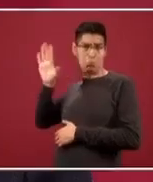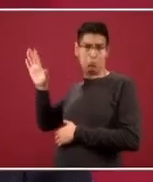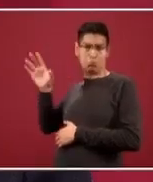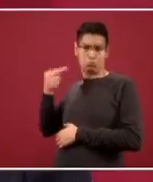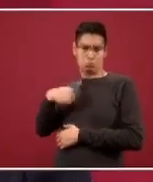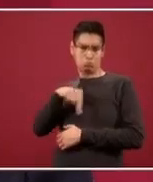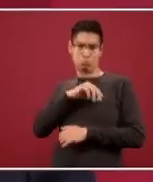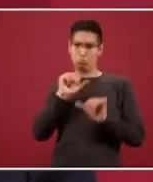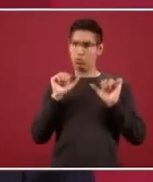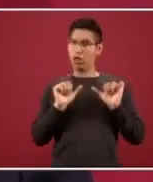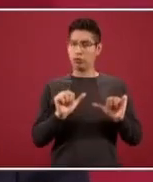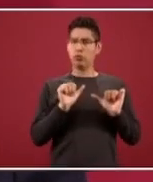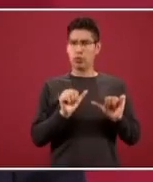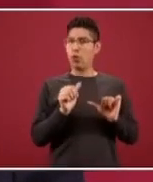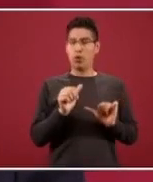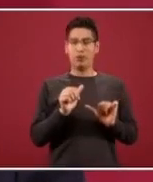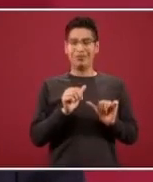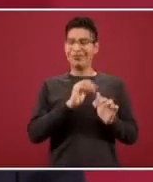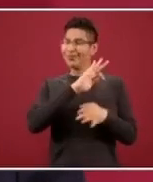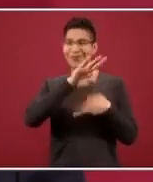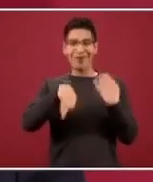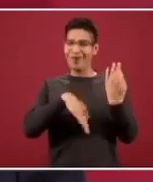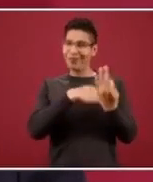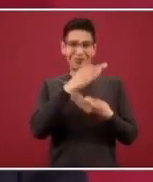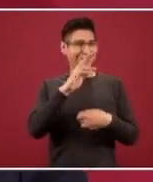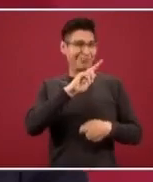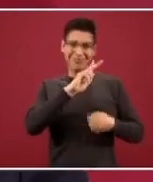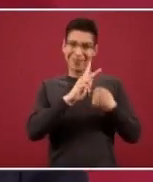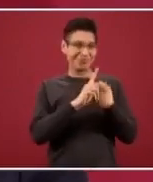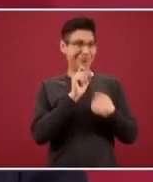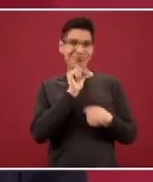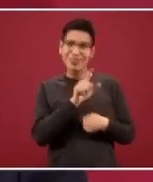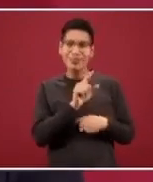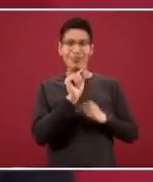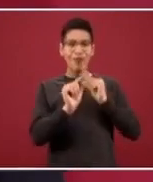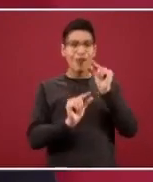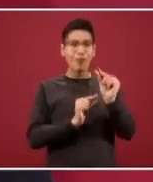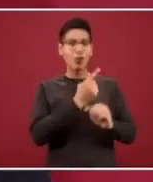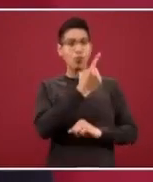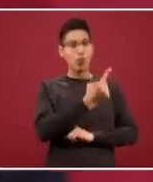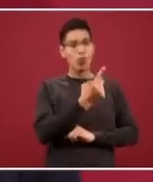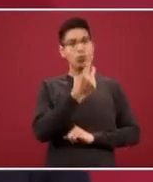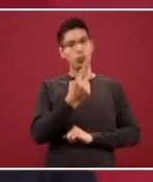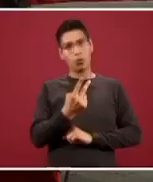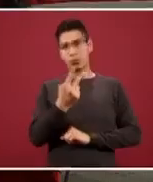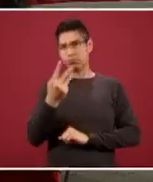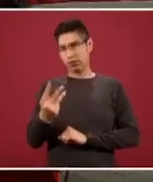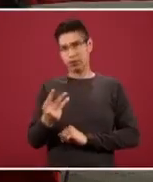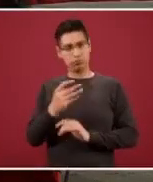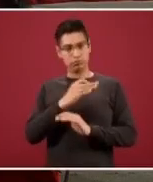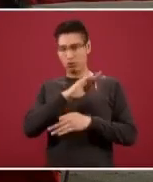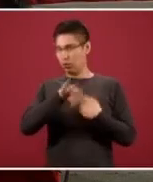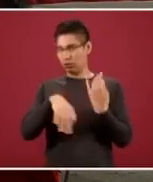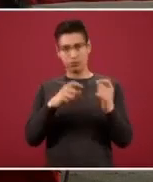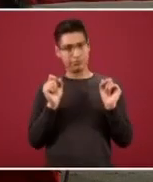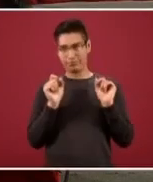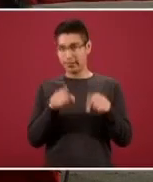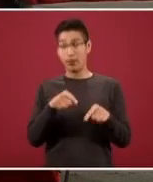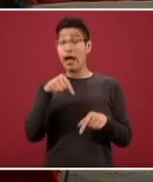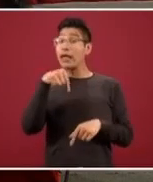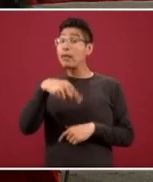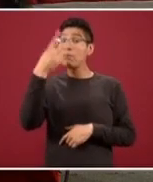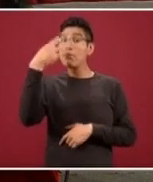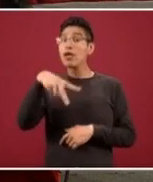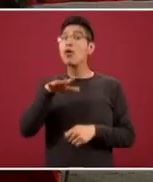de casos importados, por el escenario 2 de transmisión comunitaria, el escenario 3. Estamos ahorita en el momento preciso en